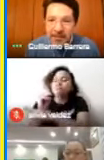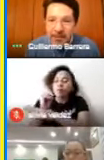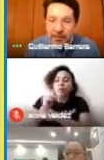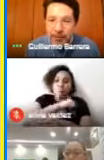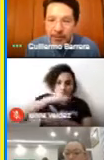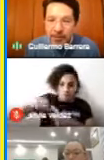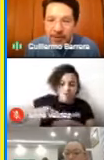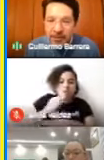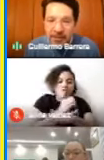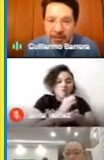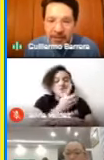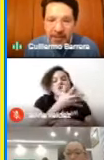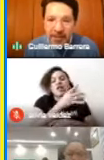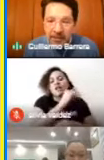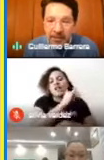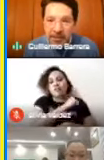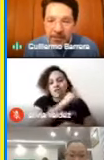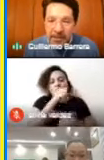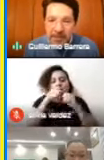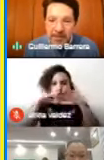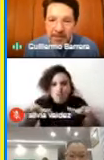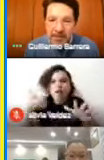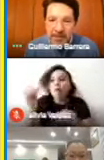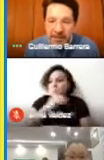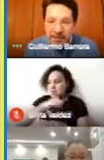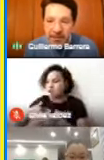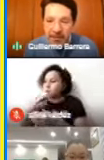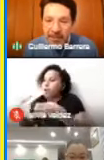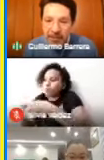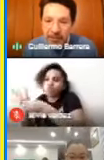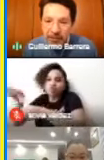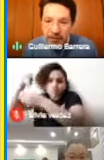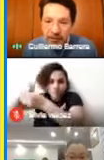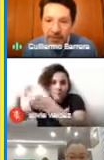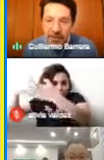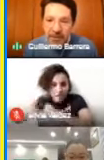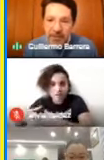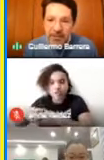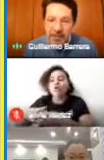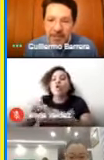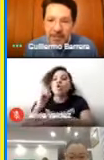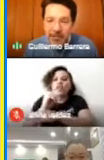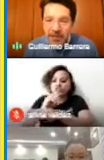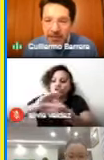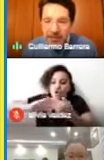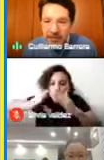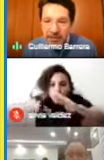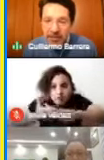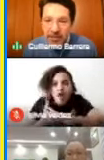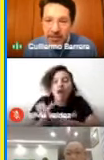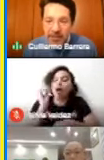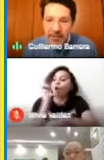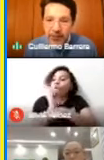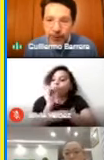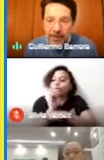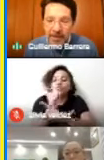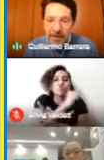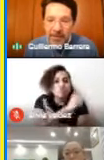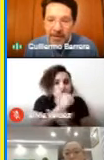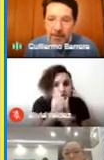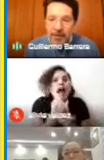privadas. Los privados que se organizan a través de empresas, las organizaciones comunitarias, las organizaciones sociales que